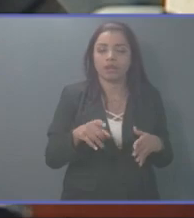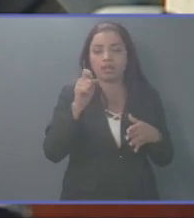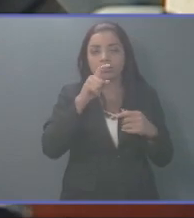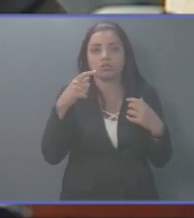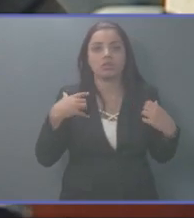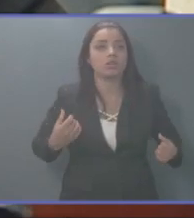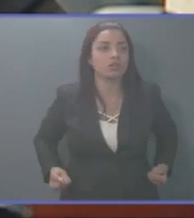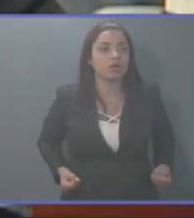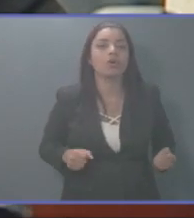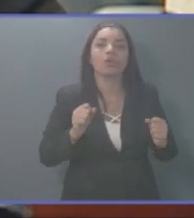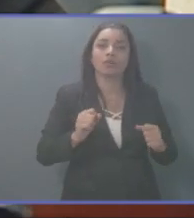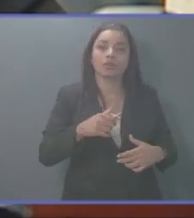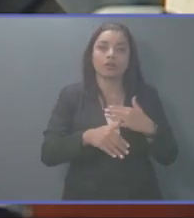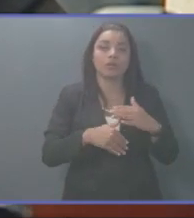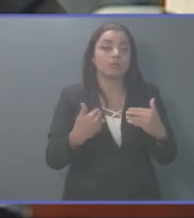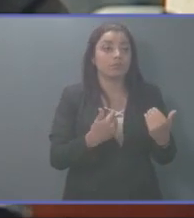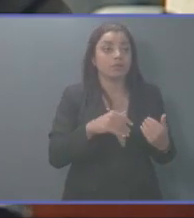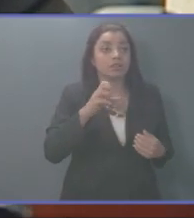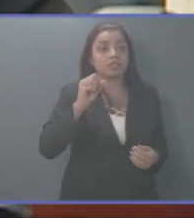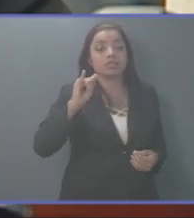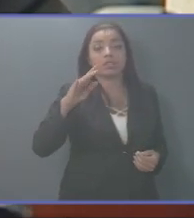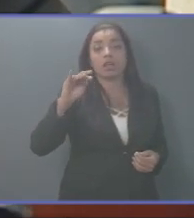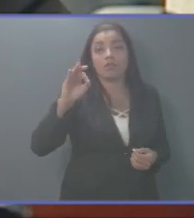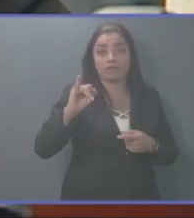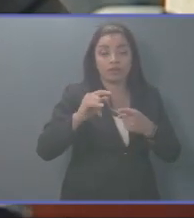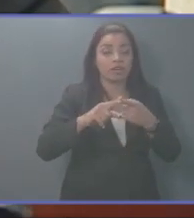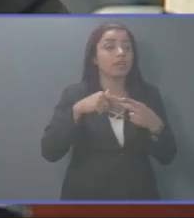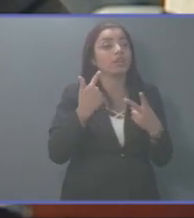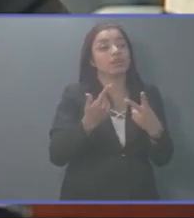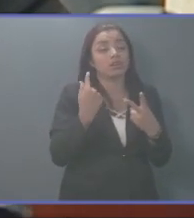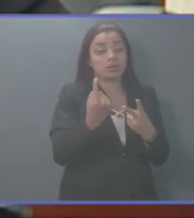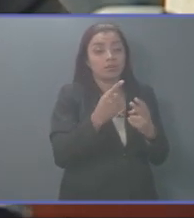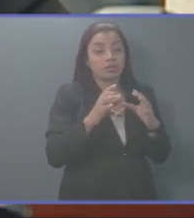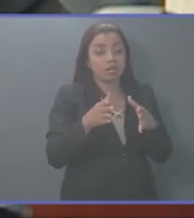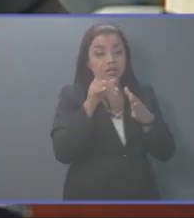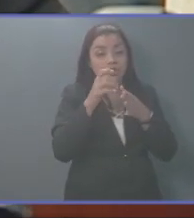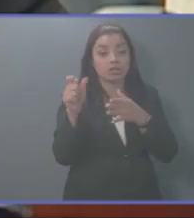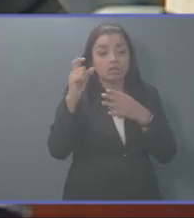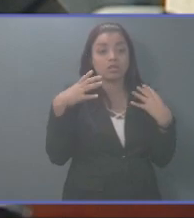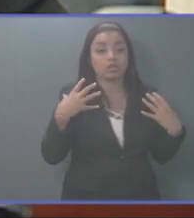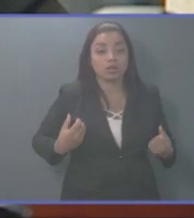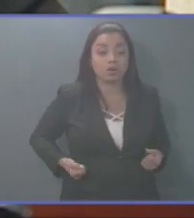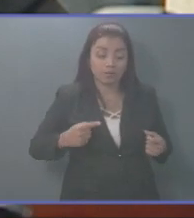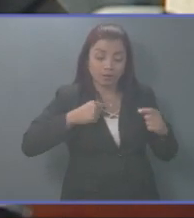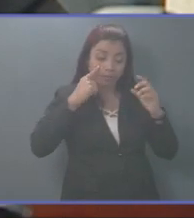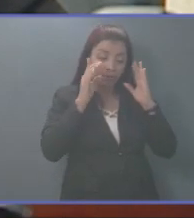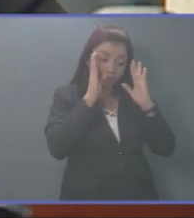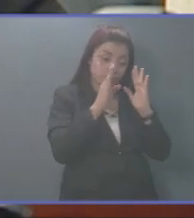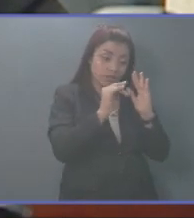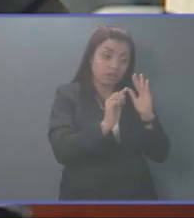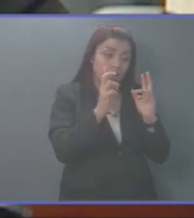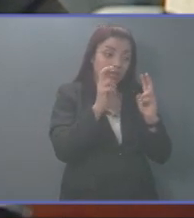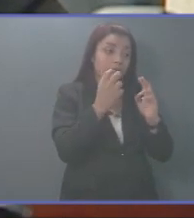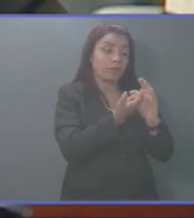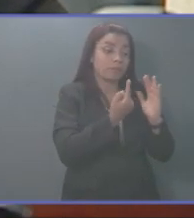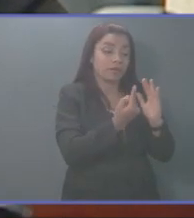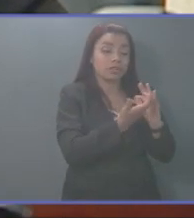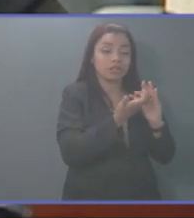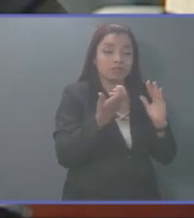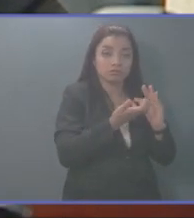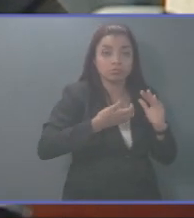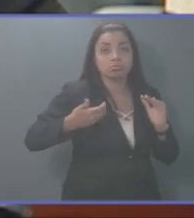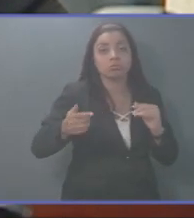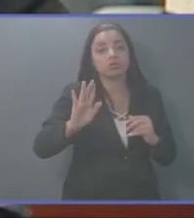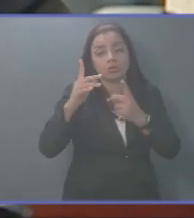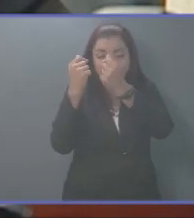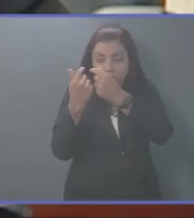Estado que forman parte del SNAPI y las que se encuentren vinculadas a la atención del fenómeno de desplazamiento forzado deberán incluir en su respectivo presupuesto